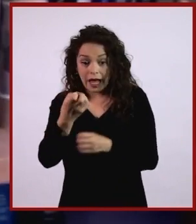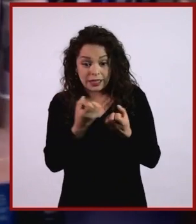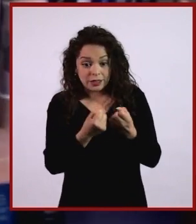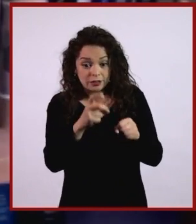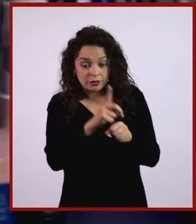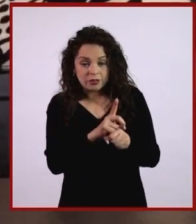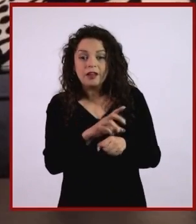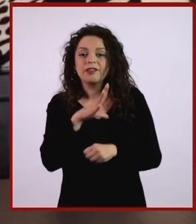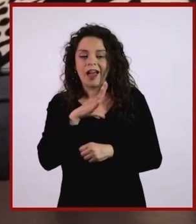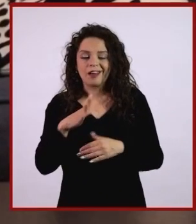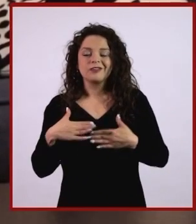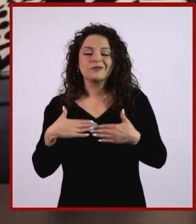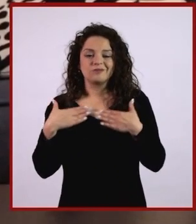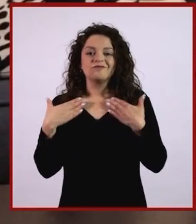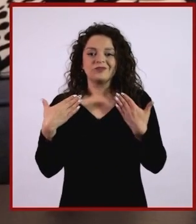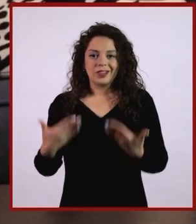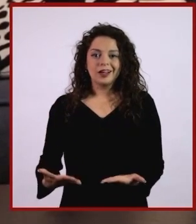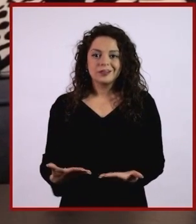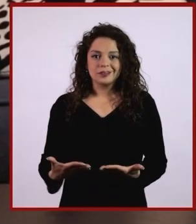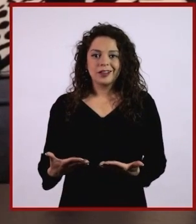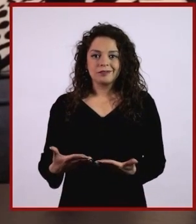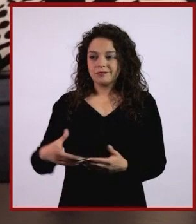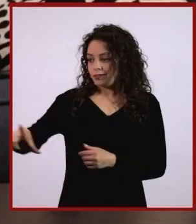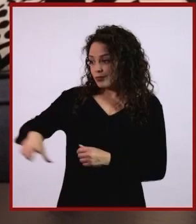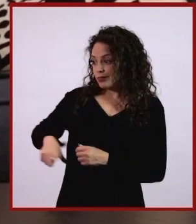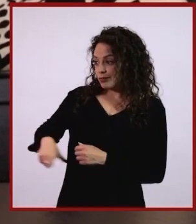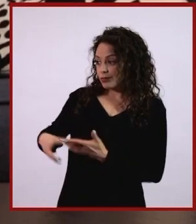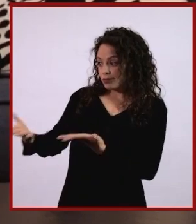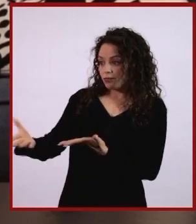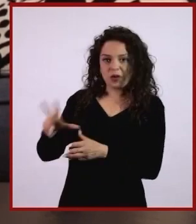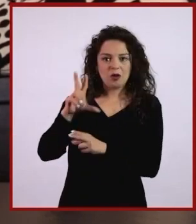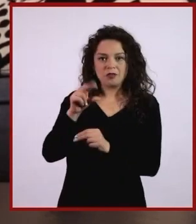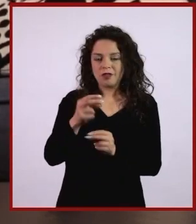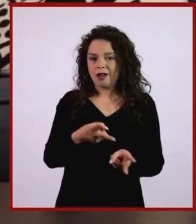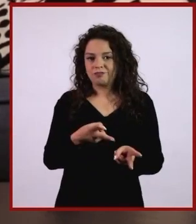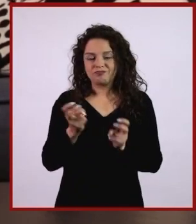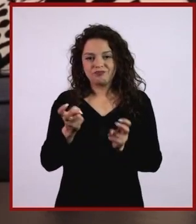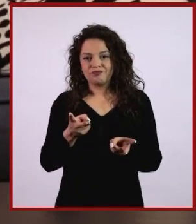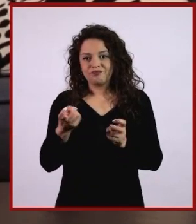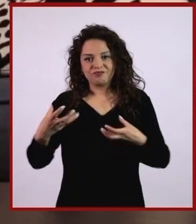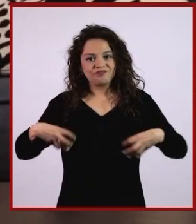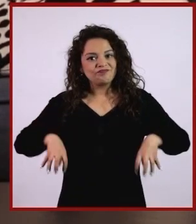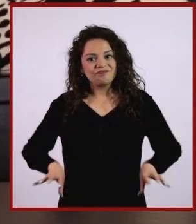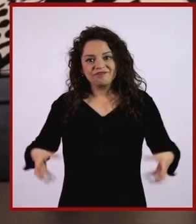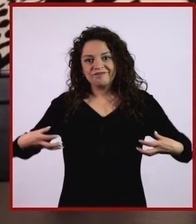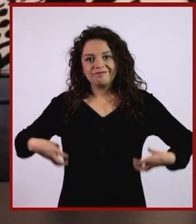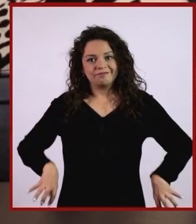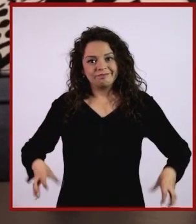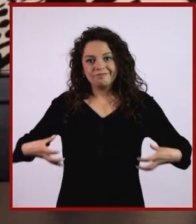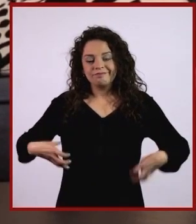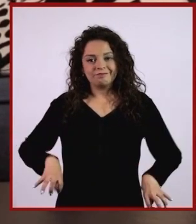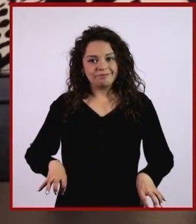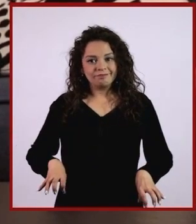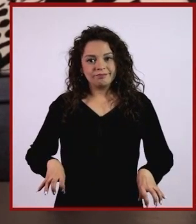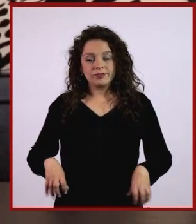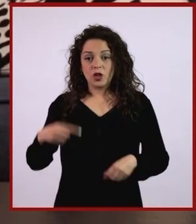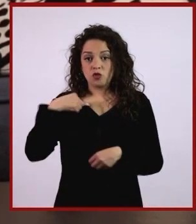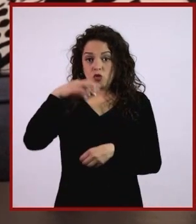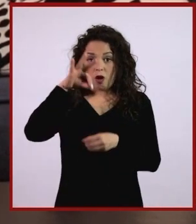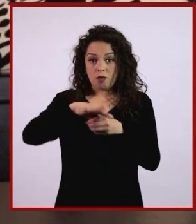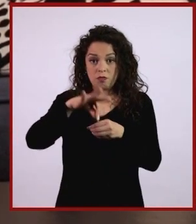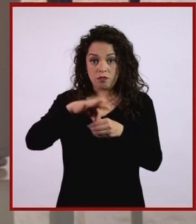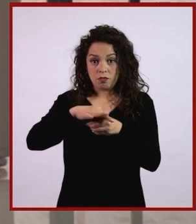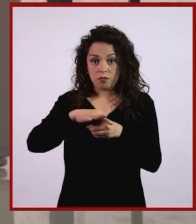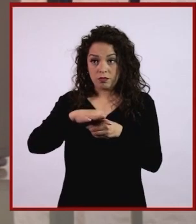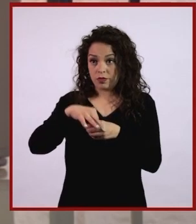una sociedad donde podemos tener confianza. Podemos tener confianza que el gobernante no va a robar. Podemos tener confianza de que aquella persona por